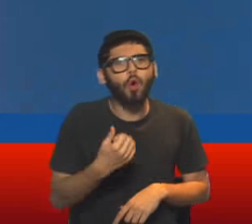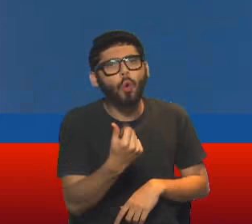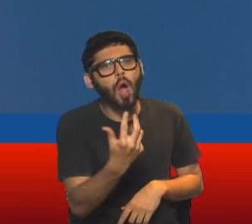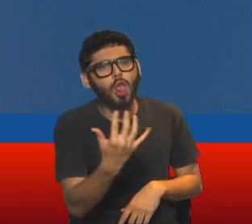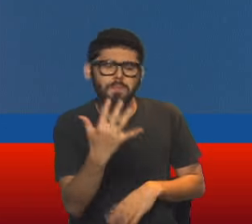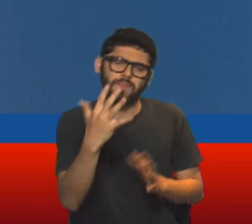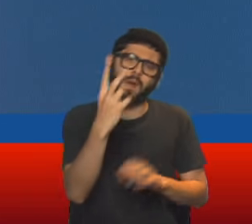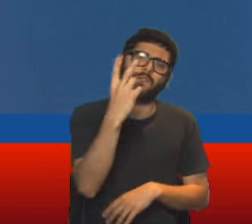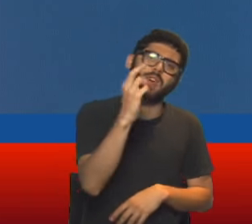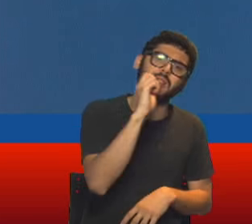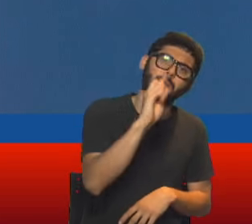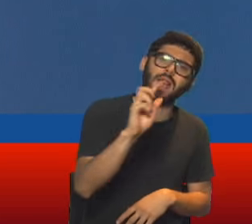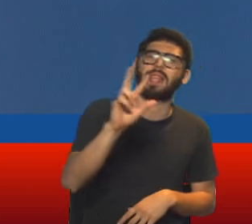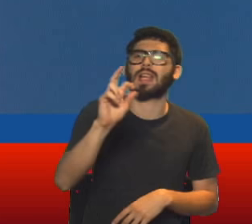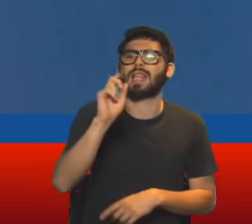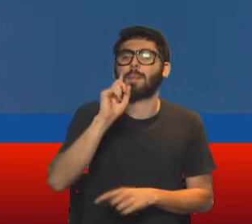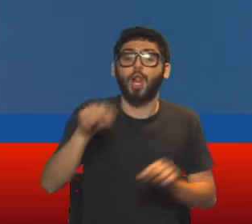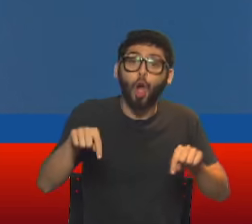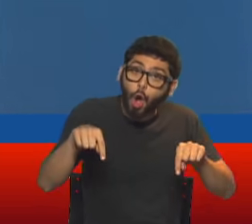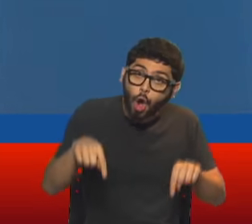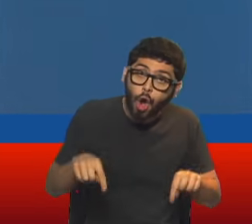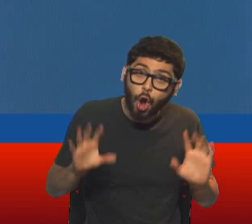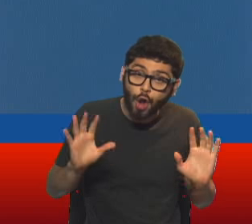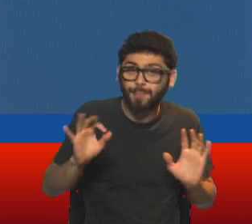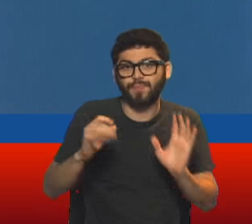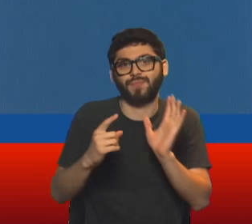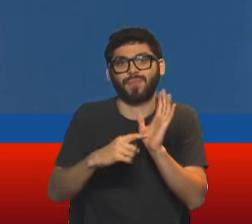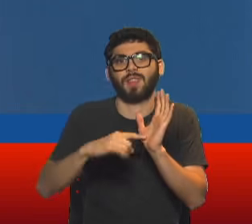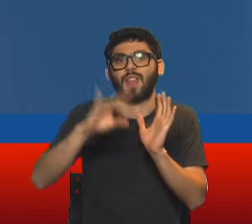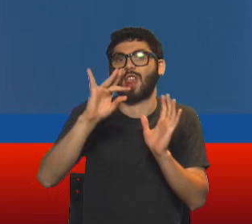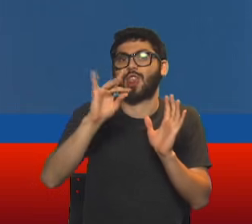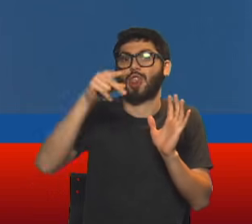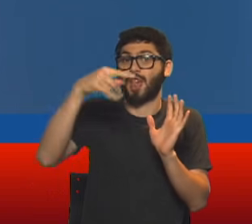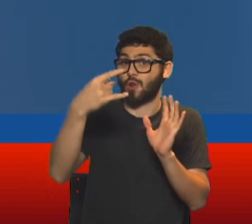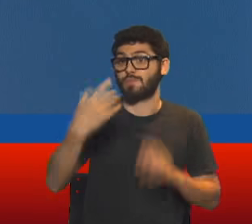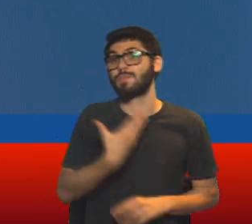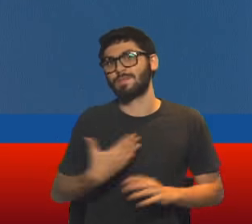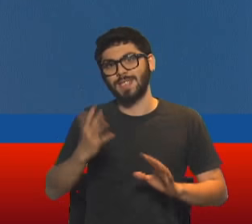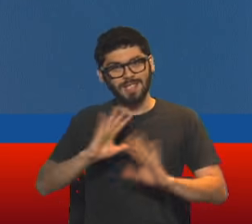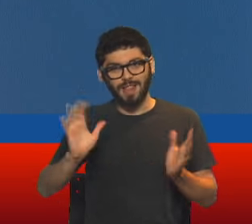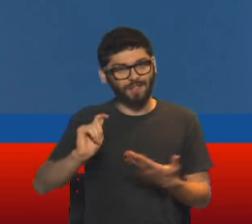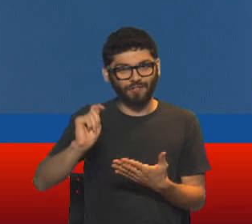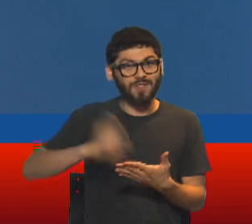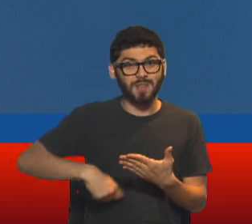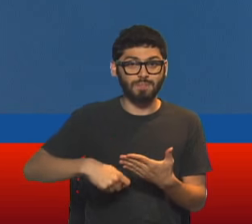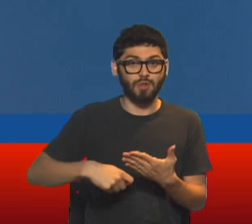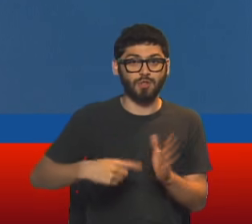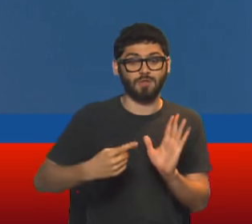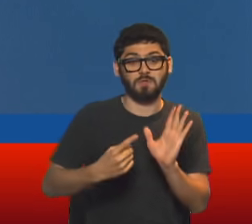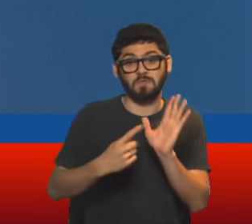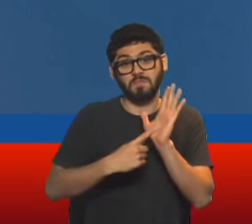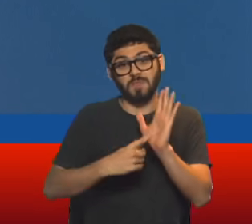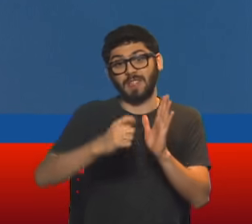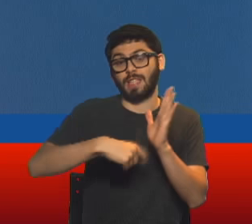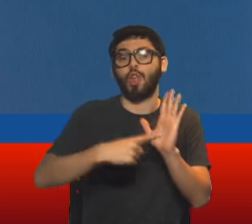20.000 y 30.000 hoy como es un decreto de necesidad y urgencia ya ha firmado por el presidente de la nación y tiene una vigencia de dos años